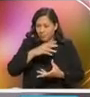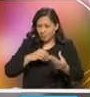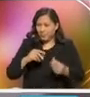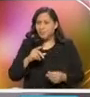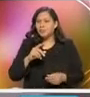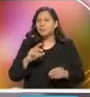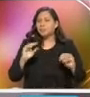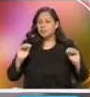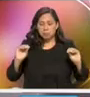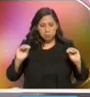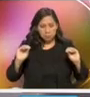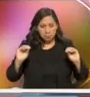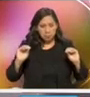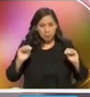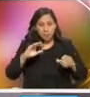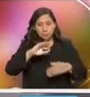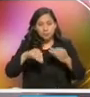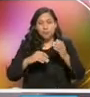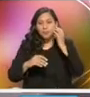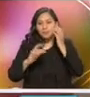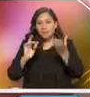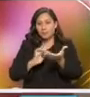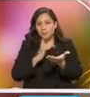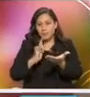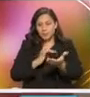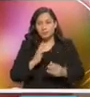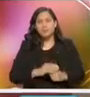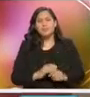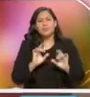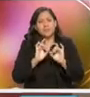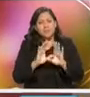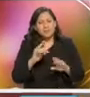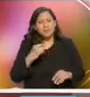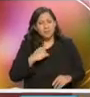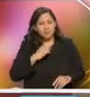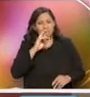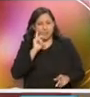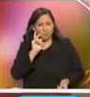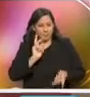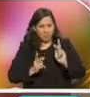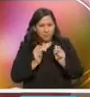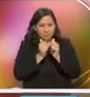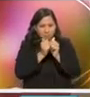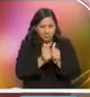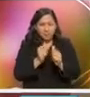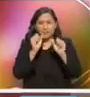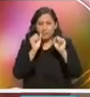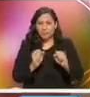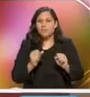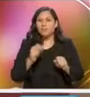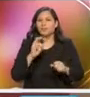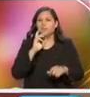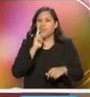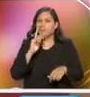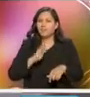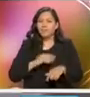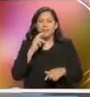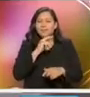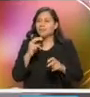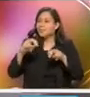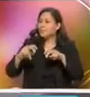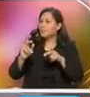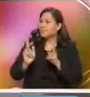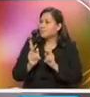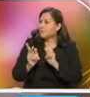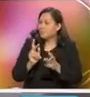nula, ¿no? Sí, se Todo perdió. es a través del teléfono. Se perdió, hasta de repente dices, oye, mejor te voy a platicar contigo y seguramente lo haríamos más rápido y